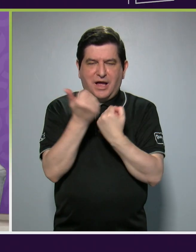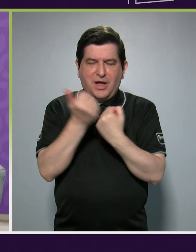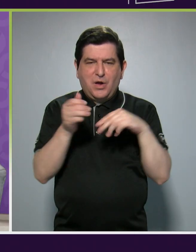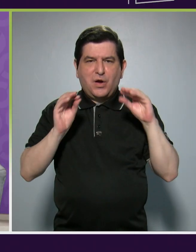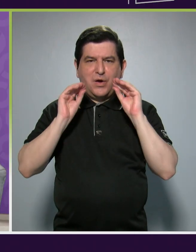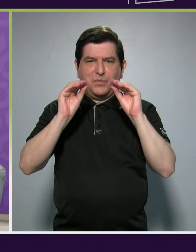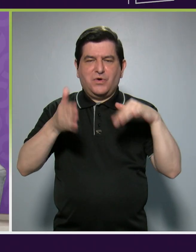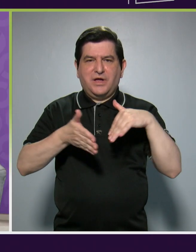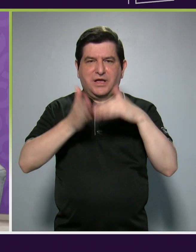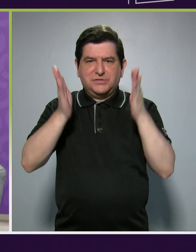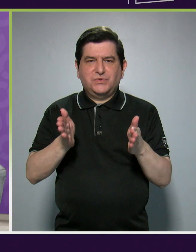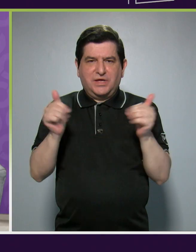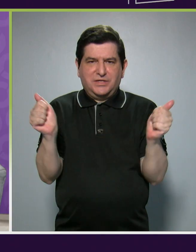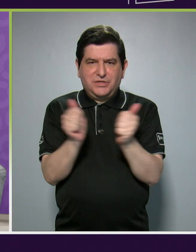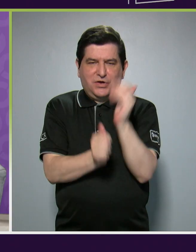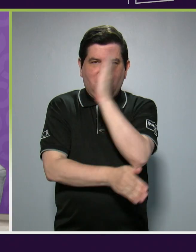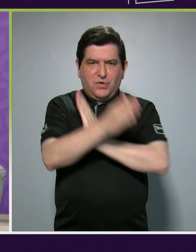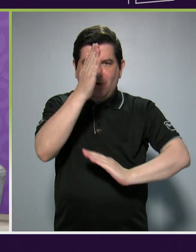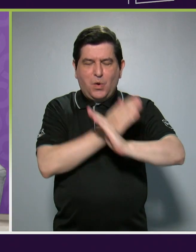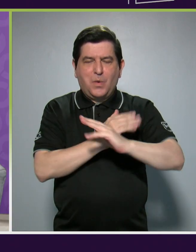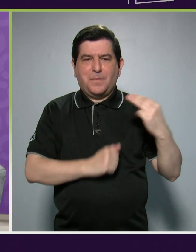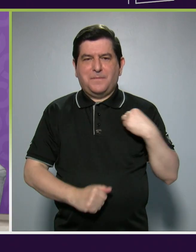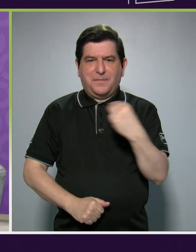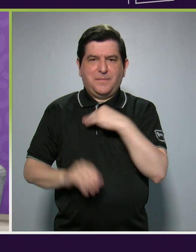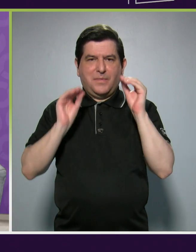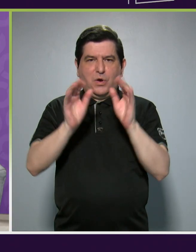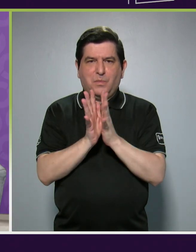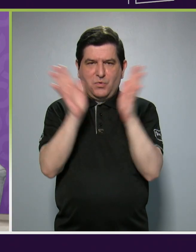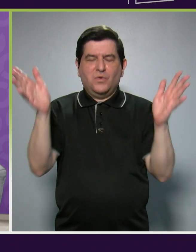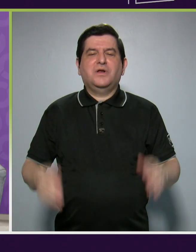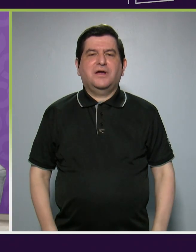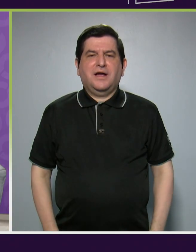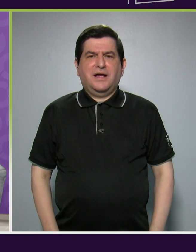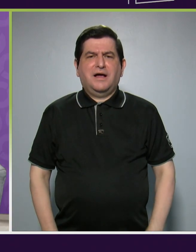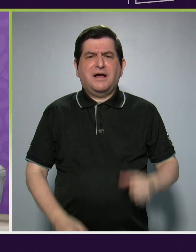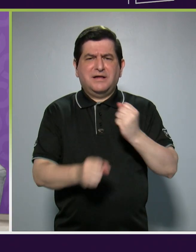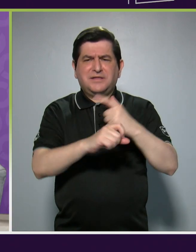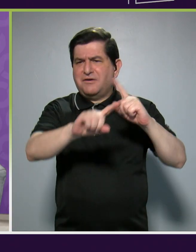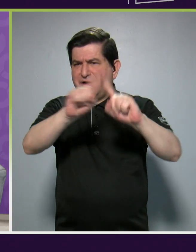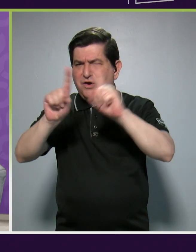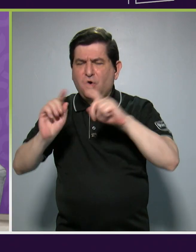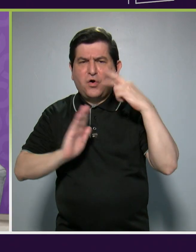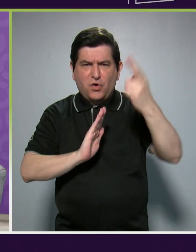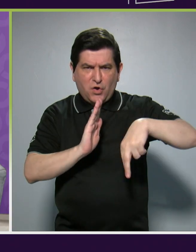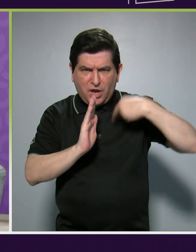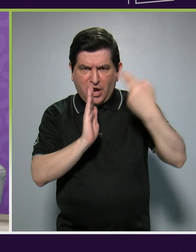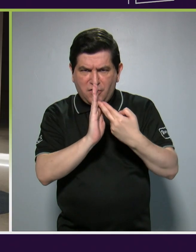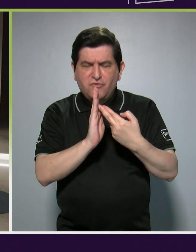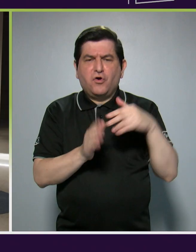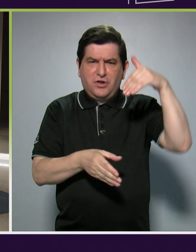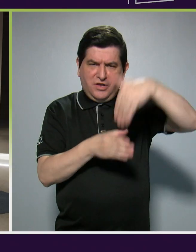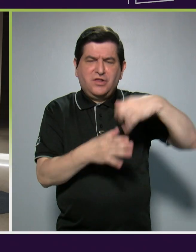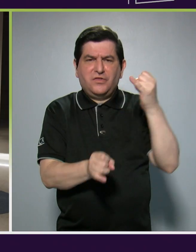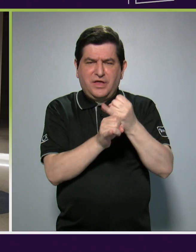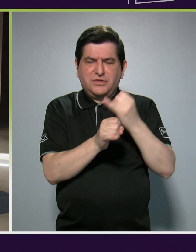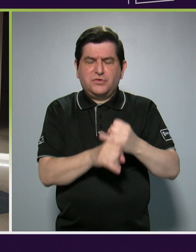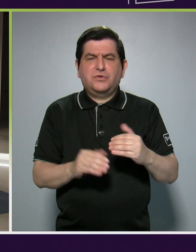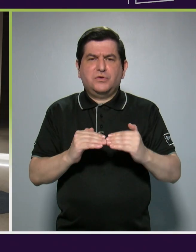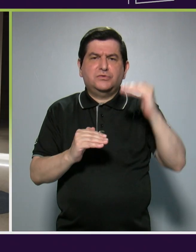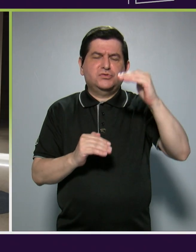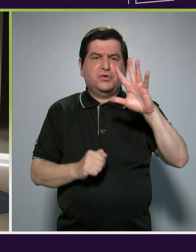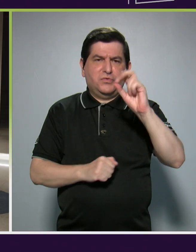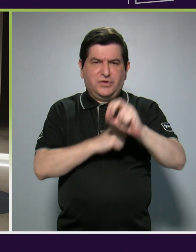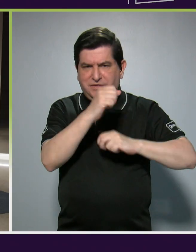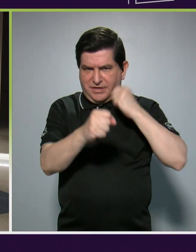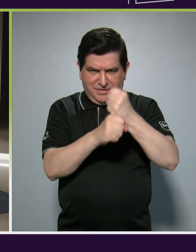Educativos para Estudiantes con Discapacidad del MEP y que elaboró en diferentes roles en esta institución durante más de 30 años. Muchas